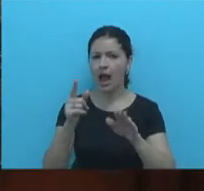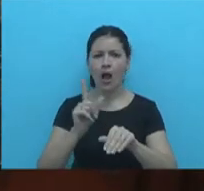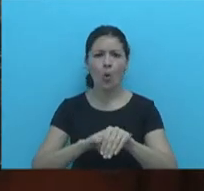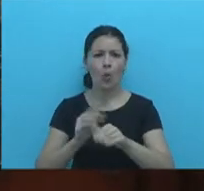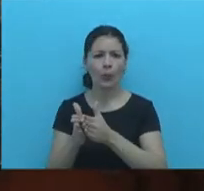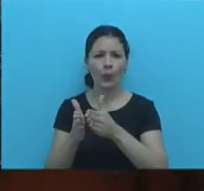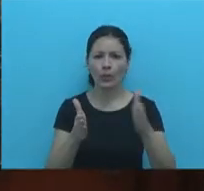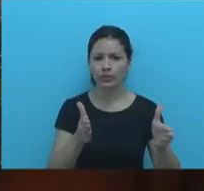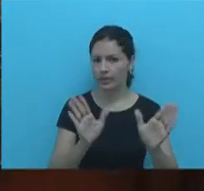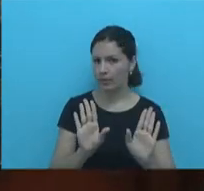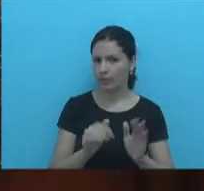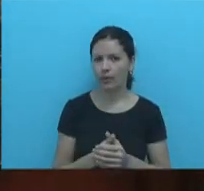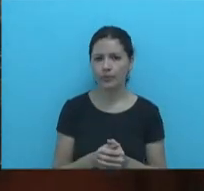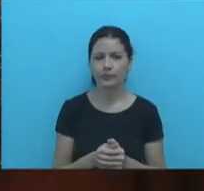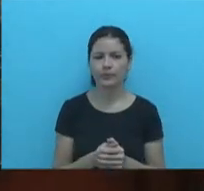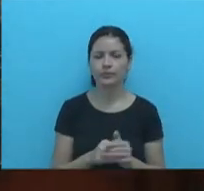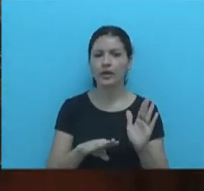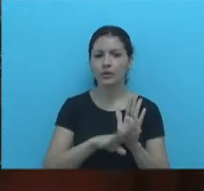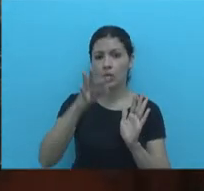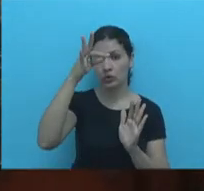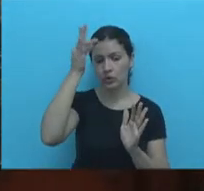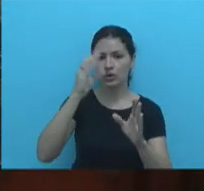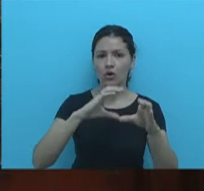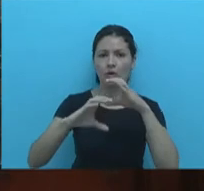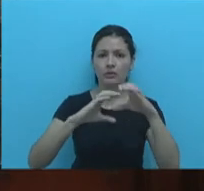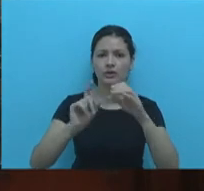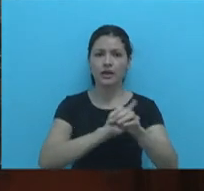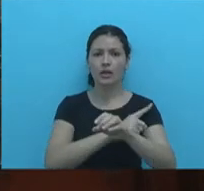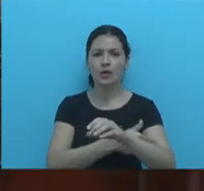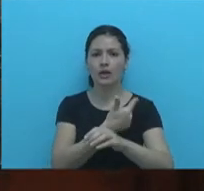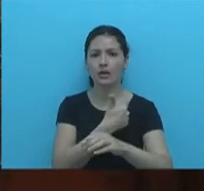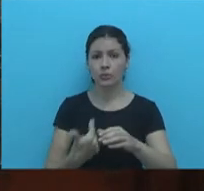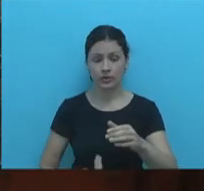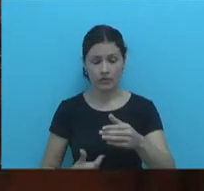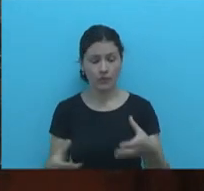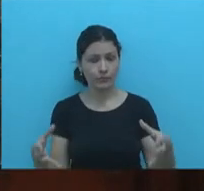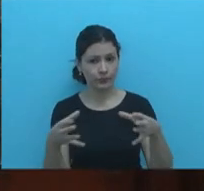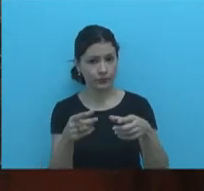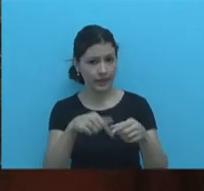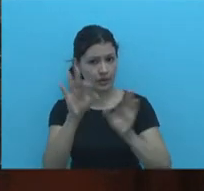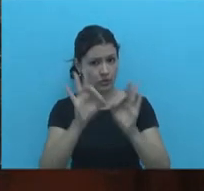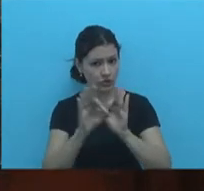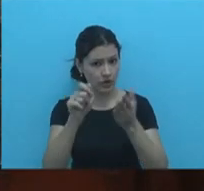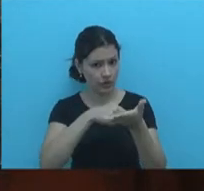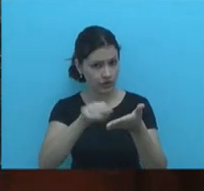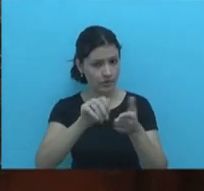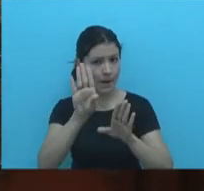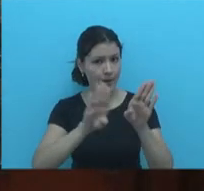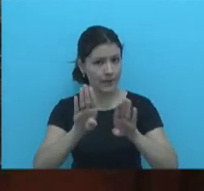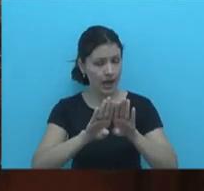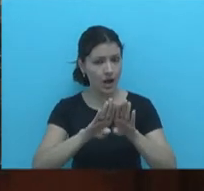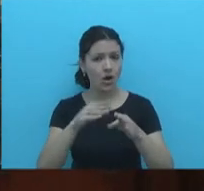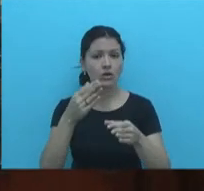consideren pertinente. Artículo 12. Comuníquese al Poder Ejecutivo. Los autores del proyecto son los alumnos de la Escuela